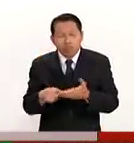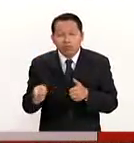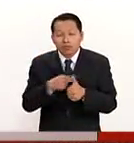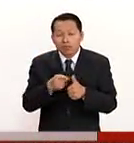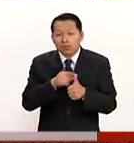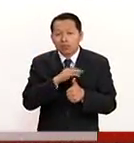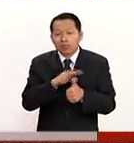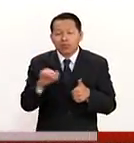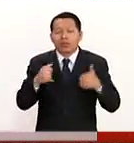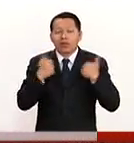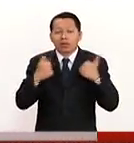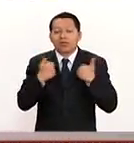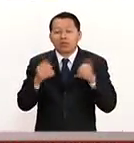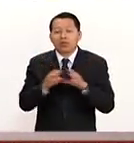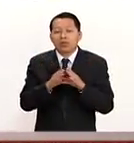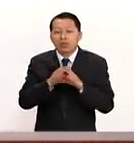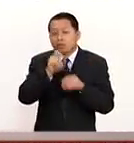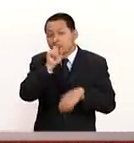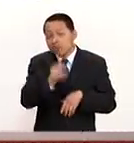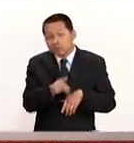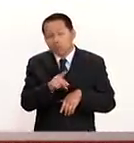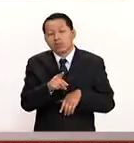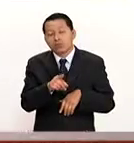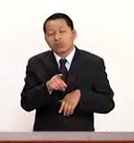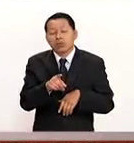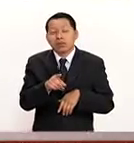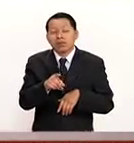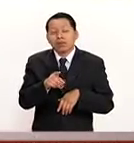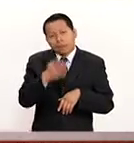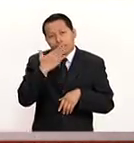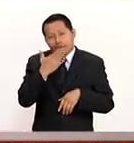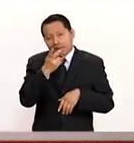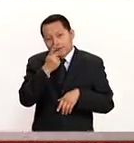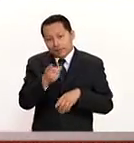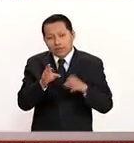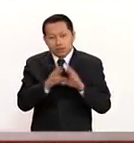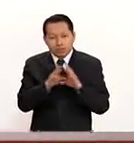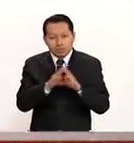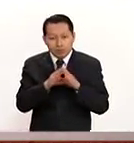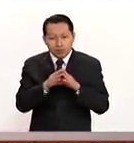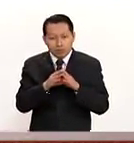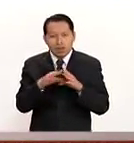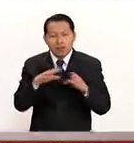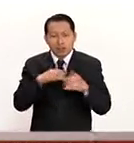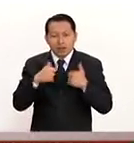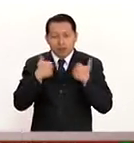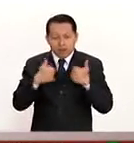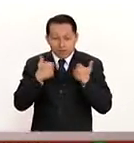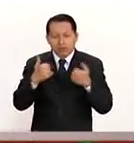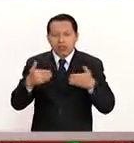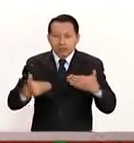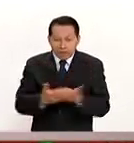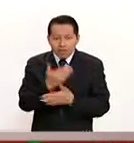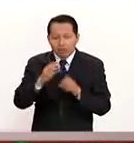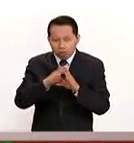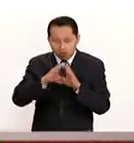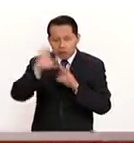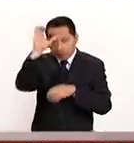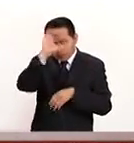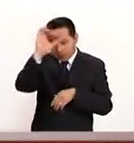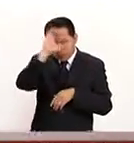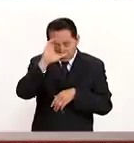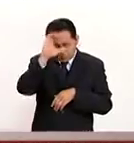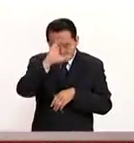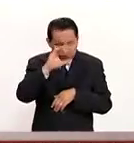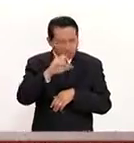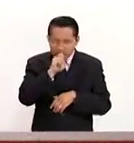es que los chicos por sí mismos, o sea, bien nos dicen que los niños en sí mismos ya nacen siendo científicos, de manera